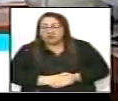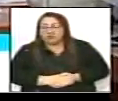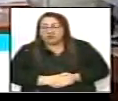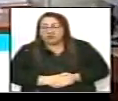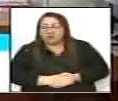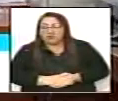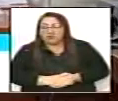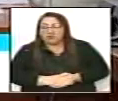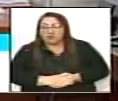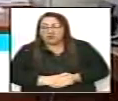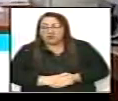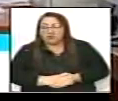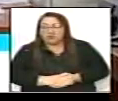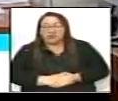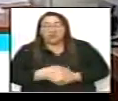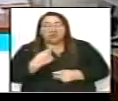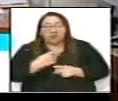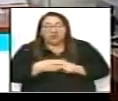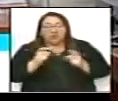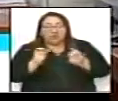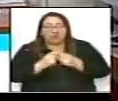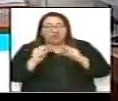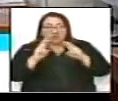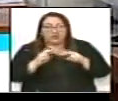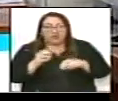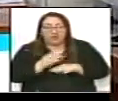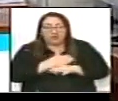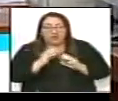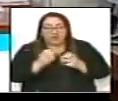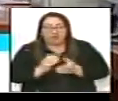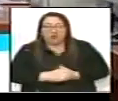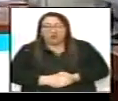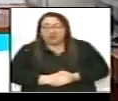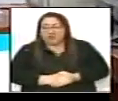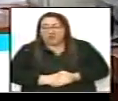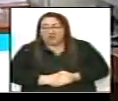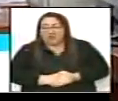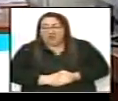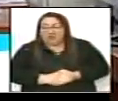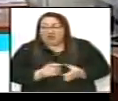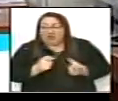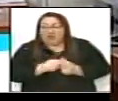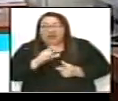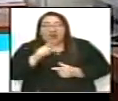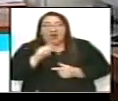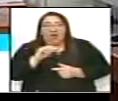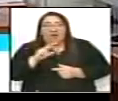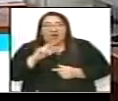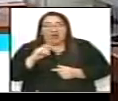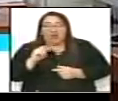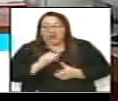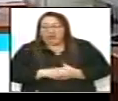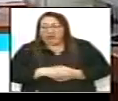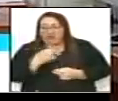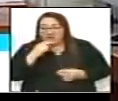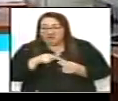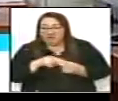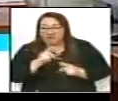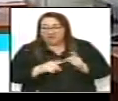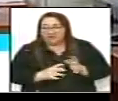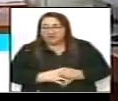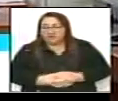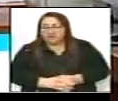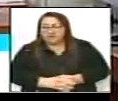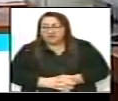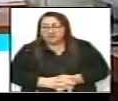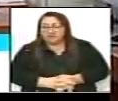de proyectos investigados por una comisión investigadora del Congreso, que fue la Comisión Lava Jato, se observó algo,